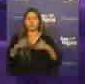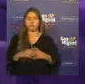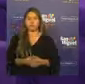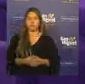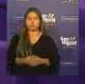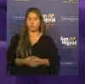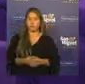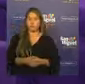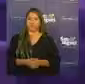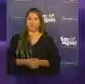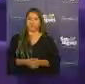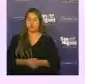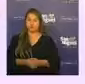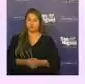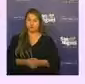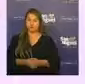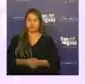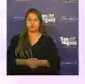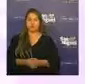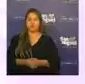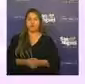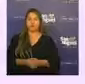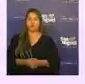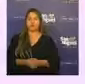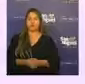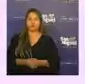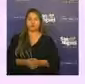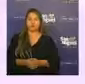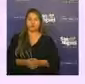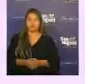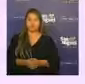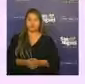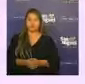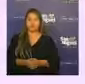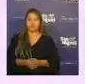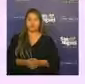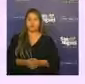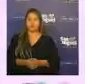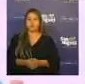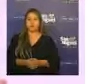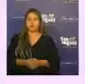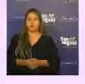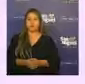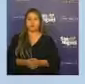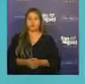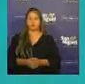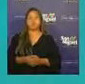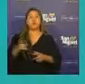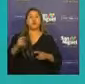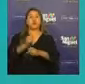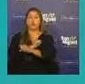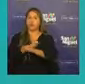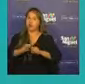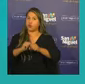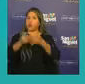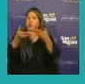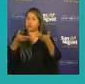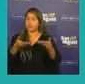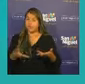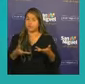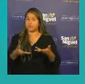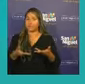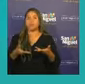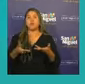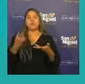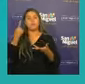No. no pudieron estar porque están trabajando, pero